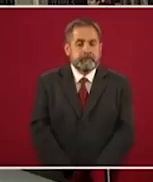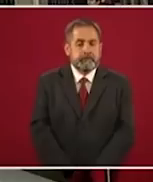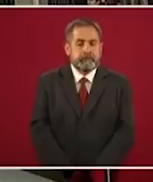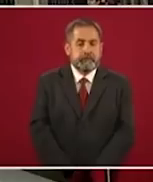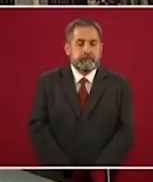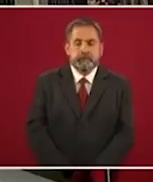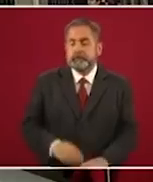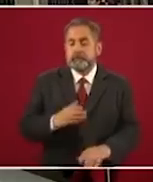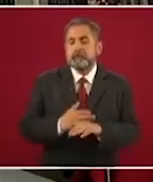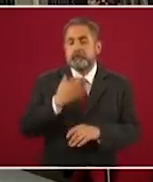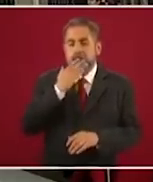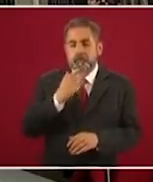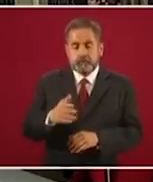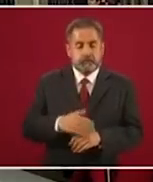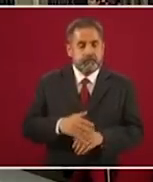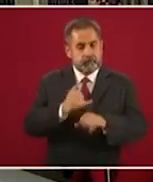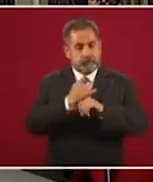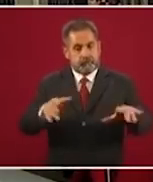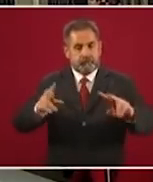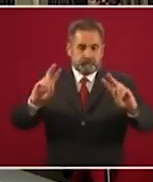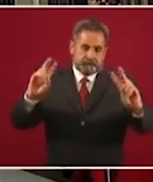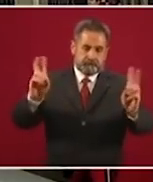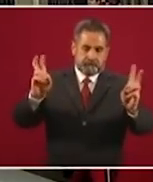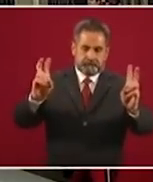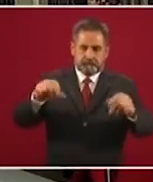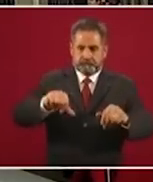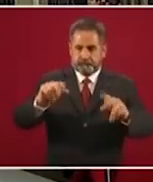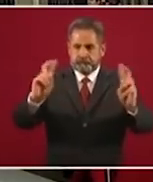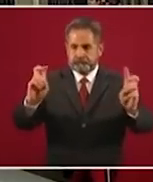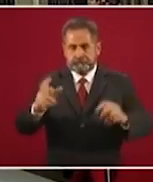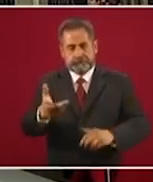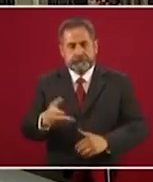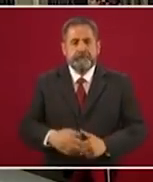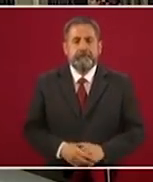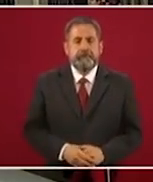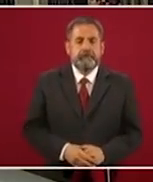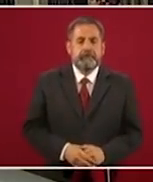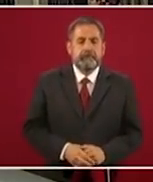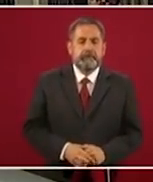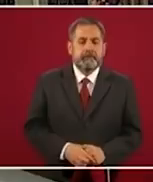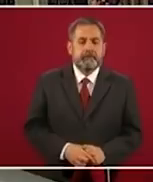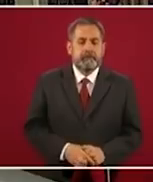Muy bien, pues esto es la información sobre el tema. A ver.